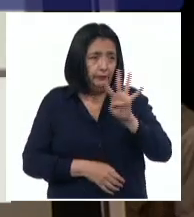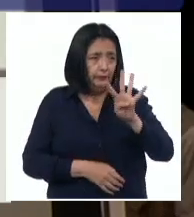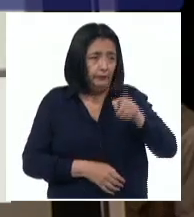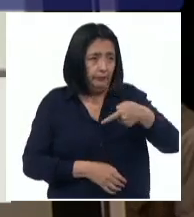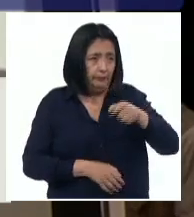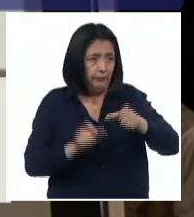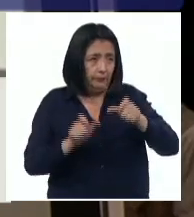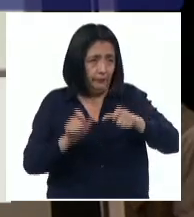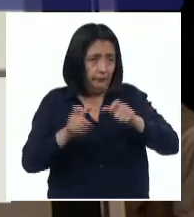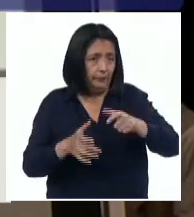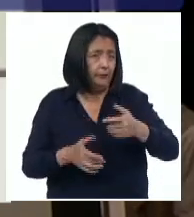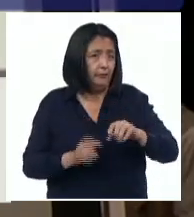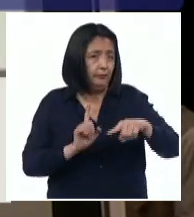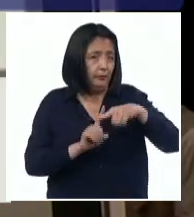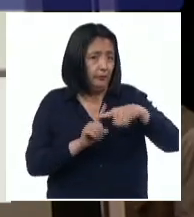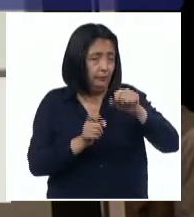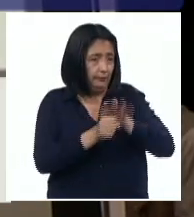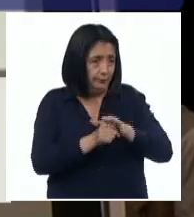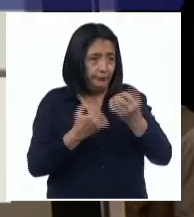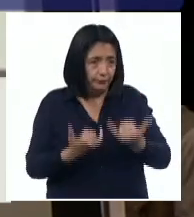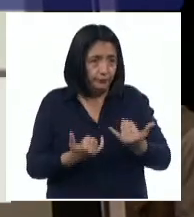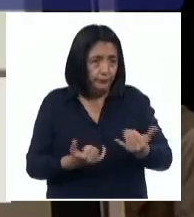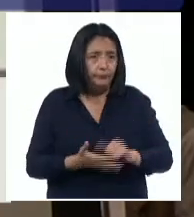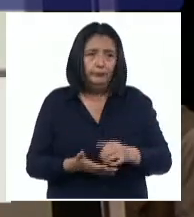casos de infectados, estamos contando